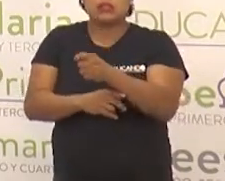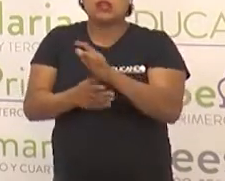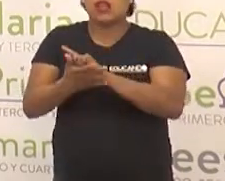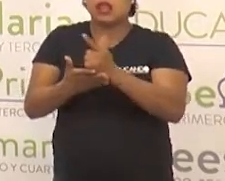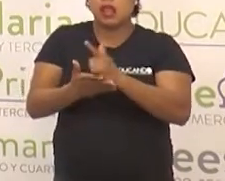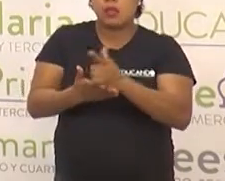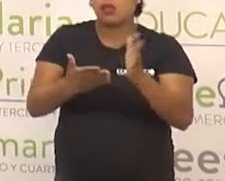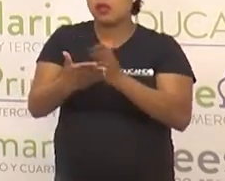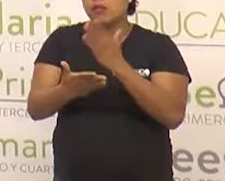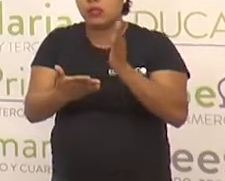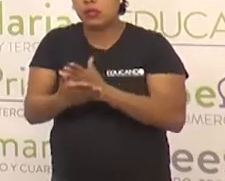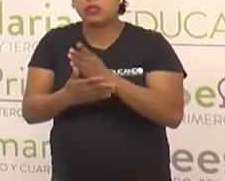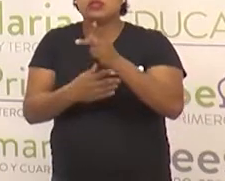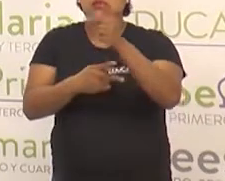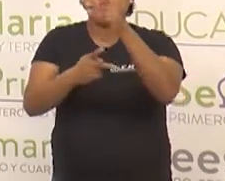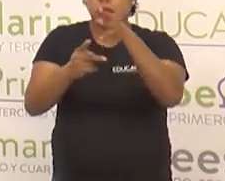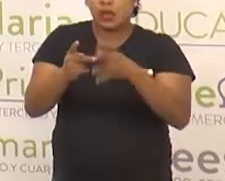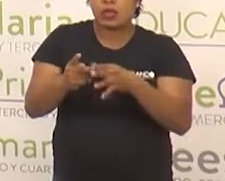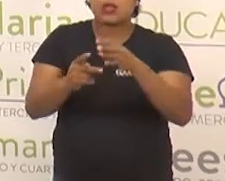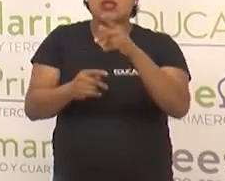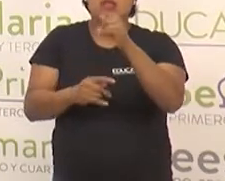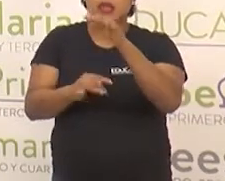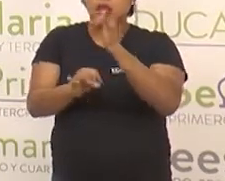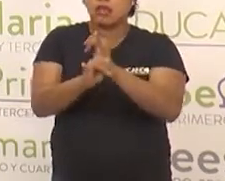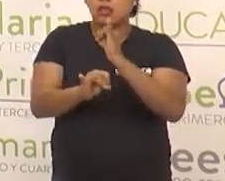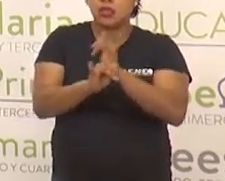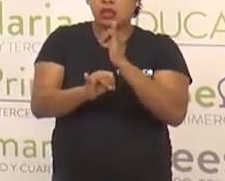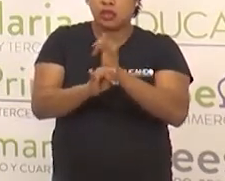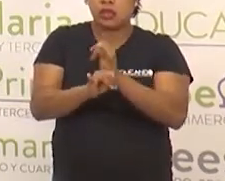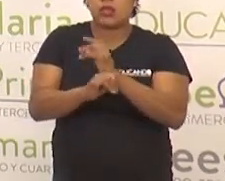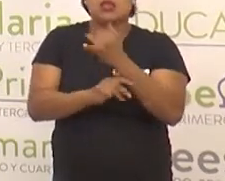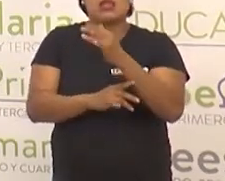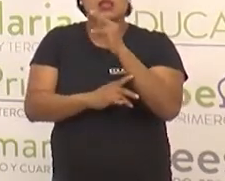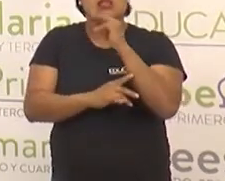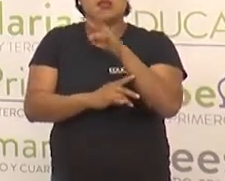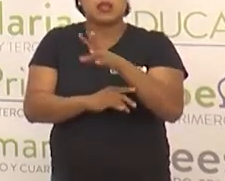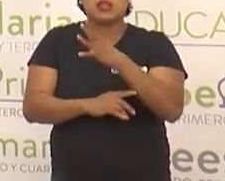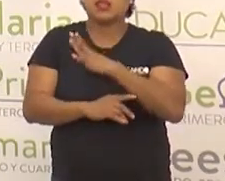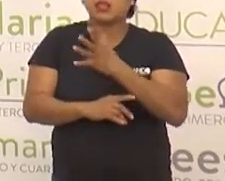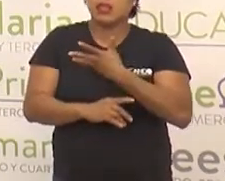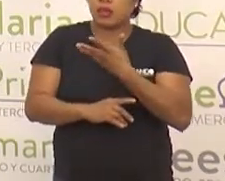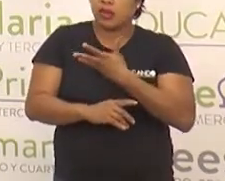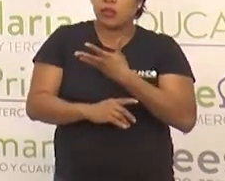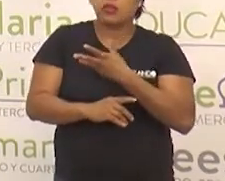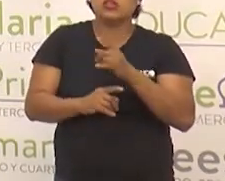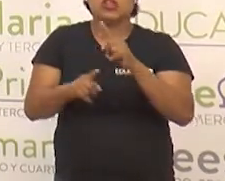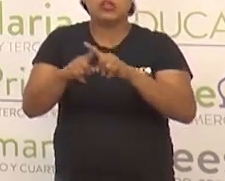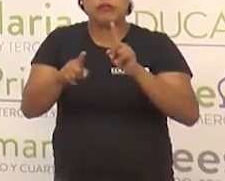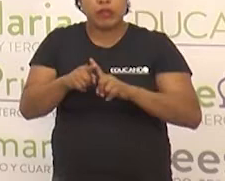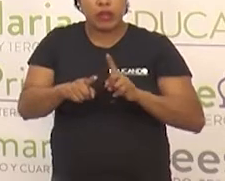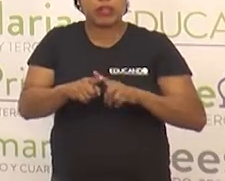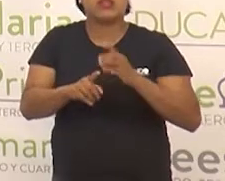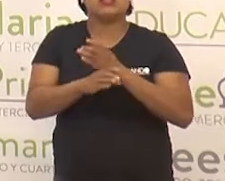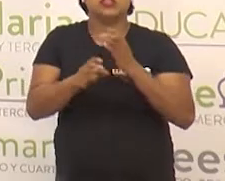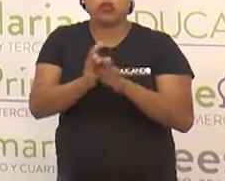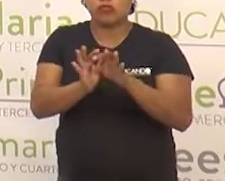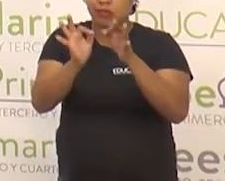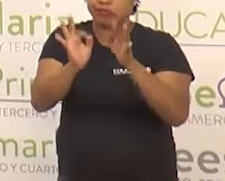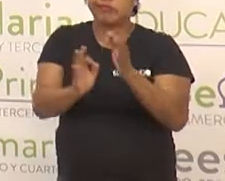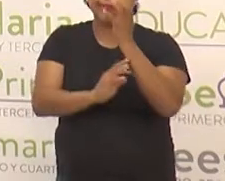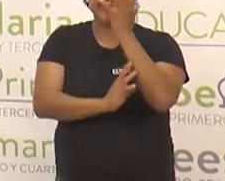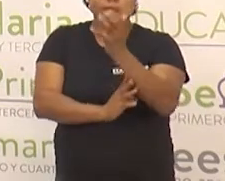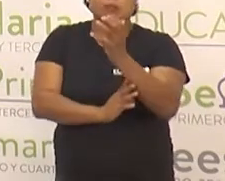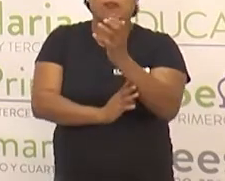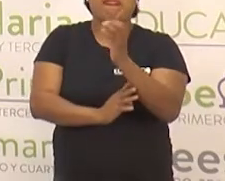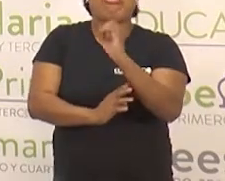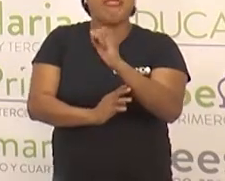son libros, revistas, páginas de internet y también tenemos fuentes concretas